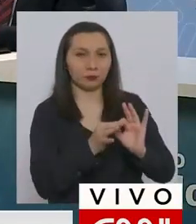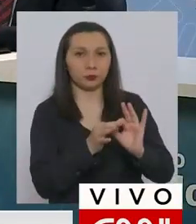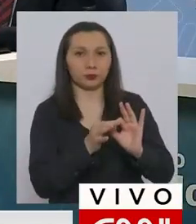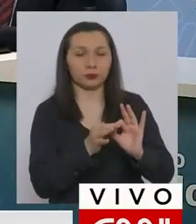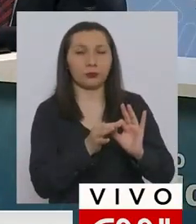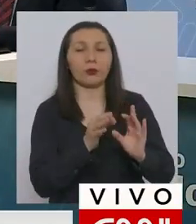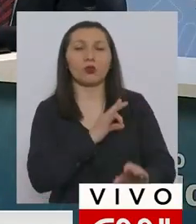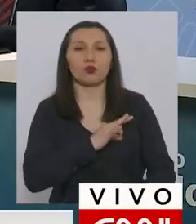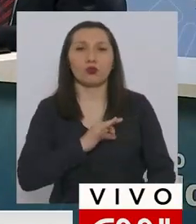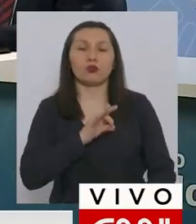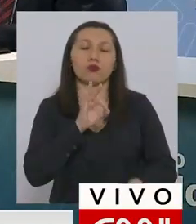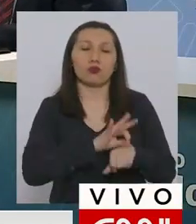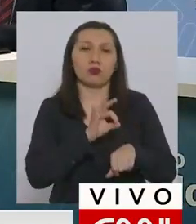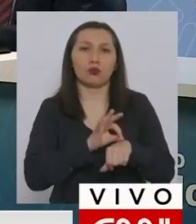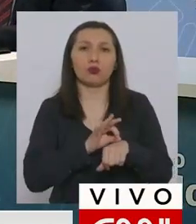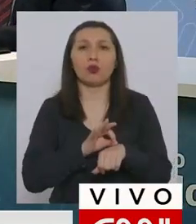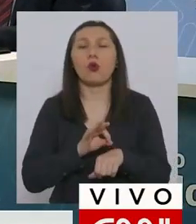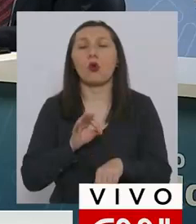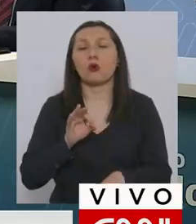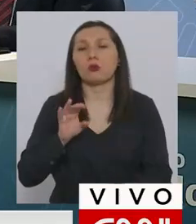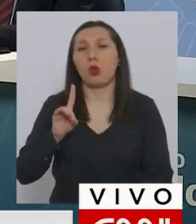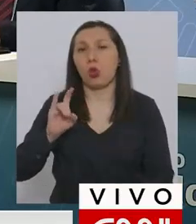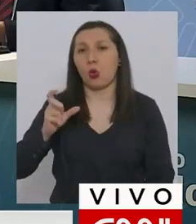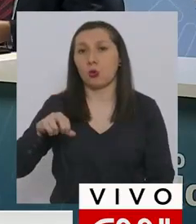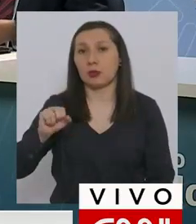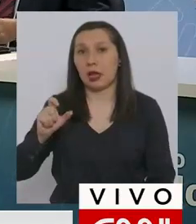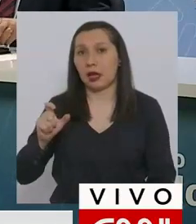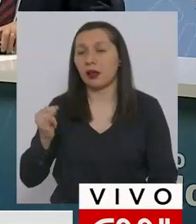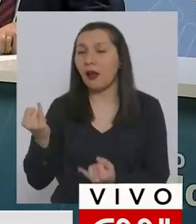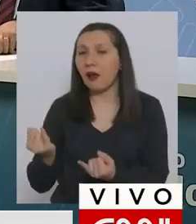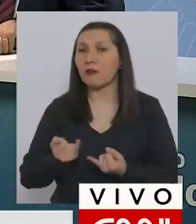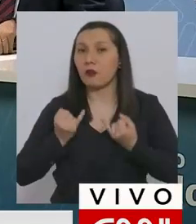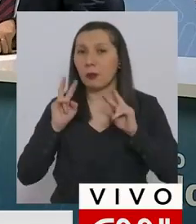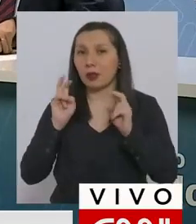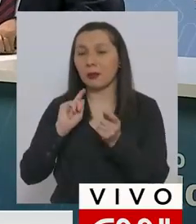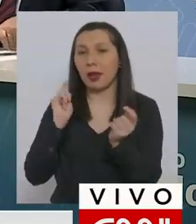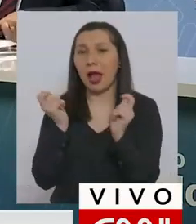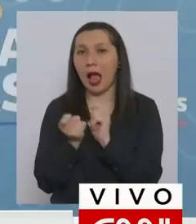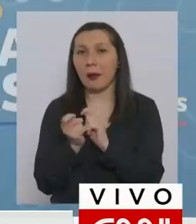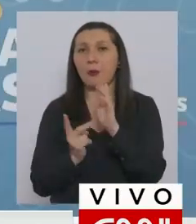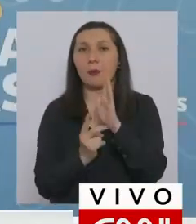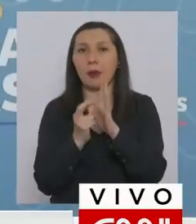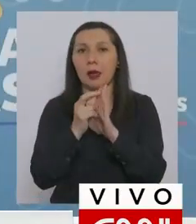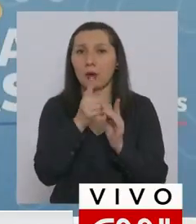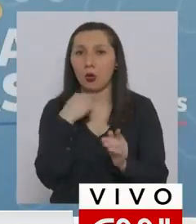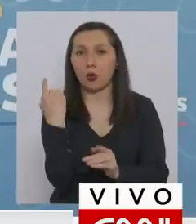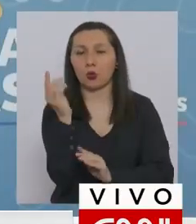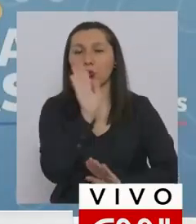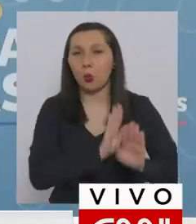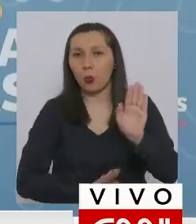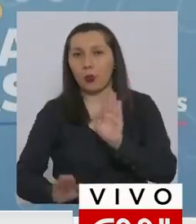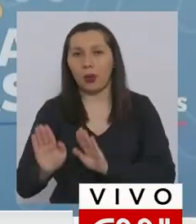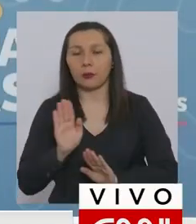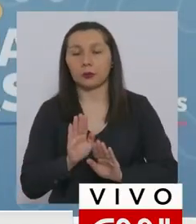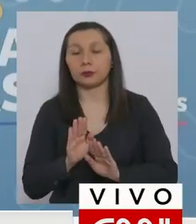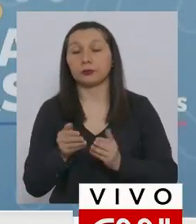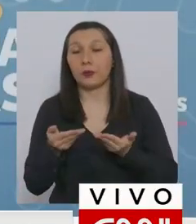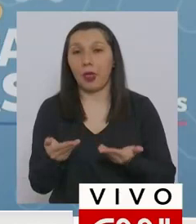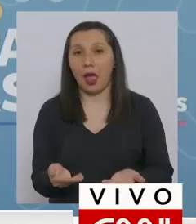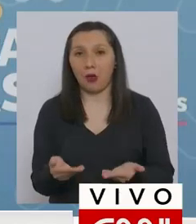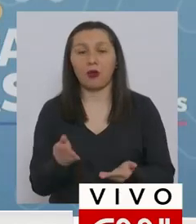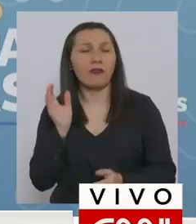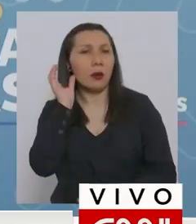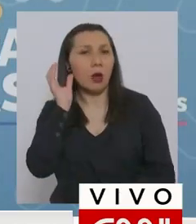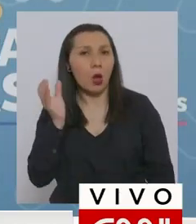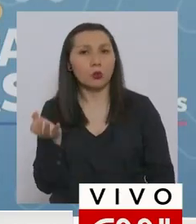Vicuña y Andacollo. En la región de Valparaíso, las comunas de Calera y Villa Alemana. en la región de